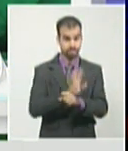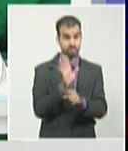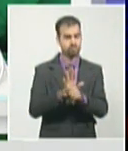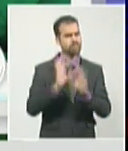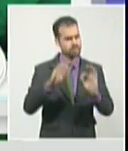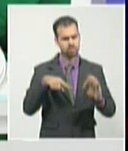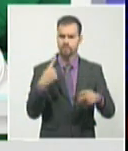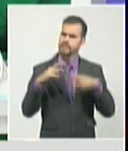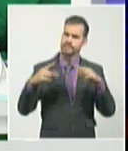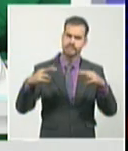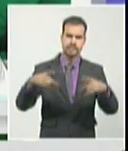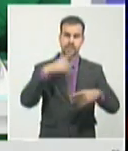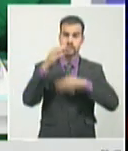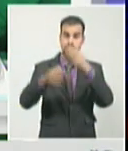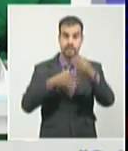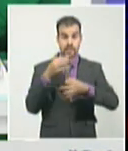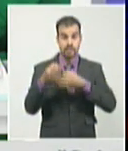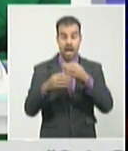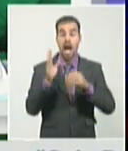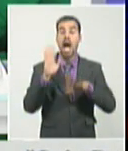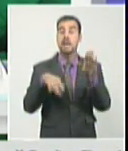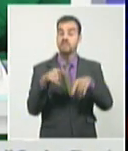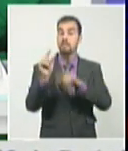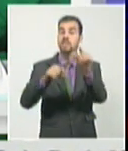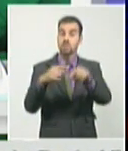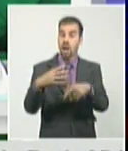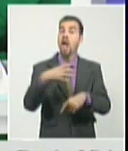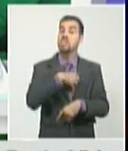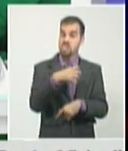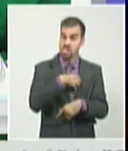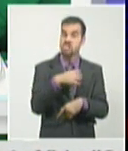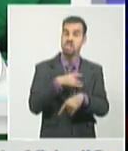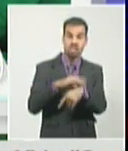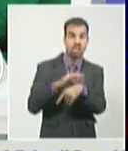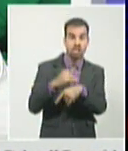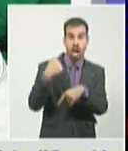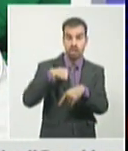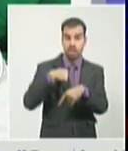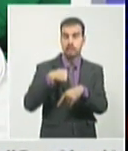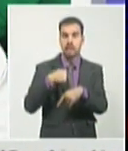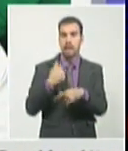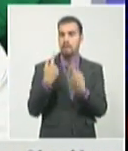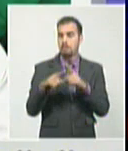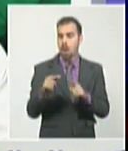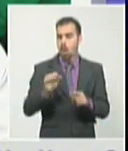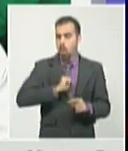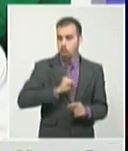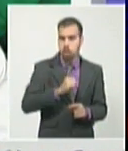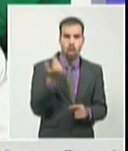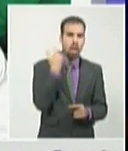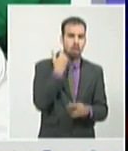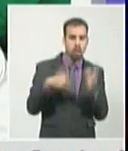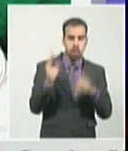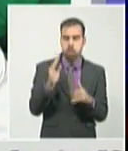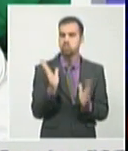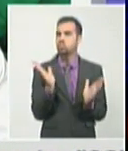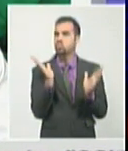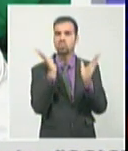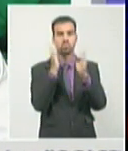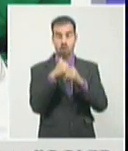sin llegar a manifestar ningún síntoma de la enfermedad a pesar de que transmite la